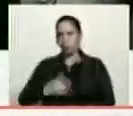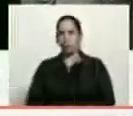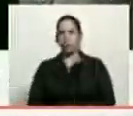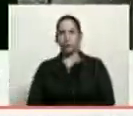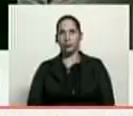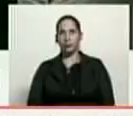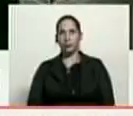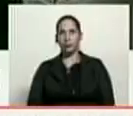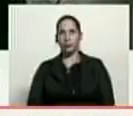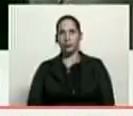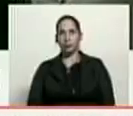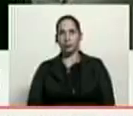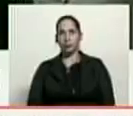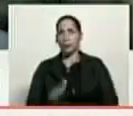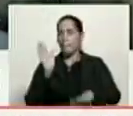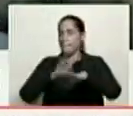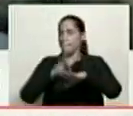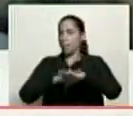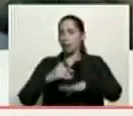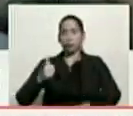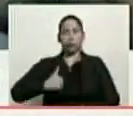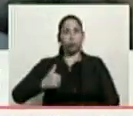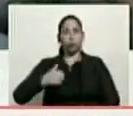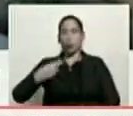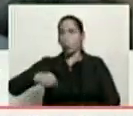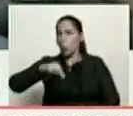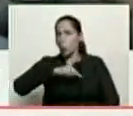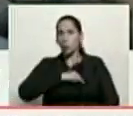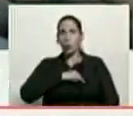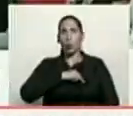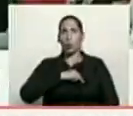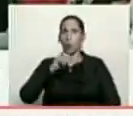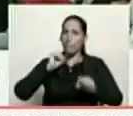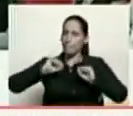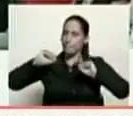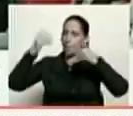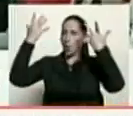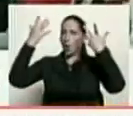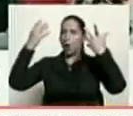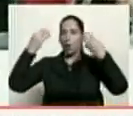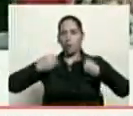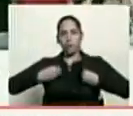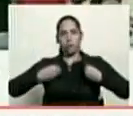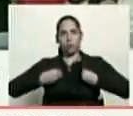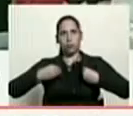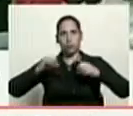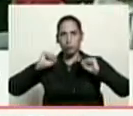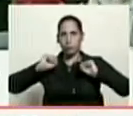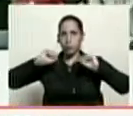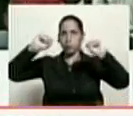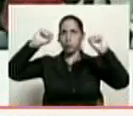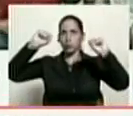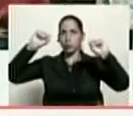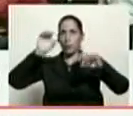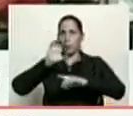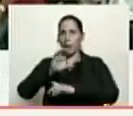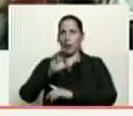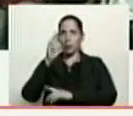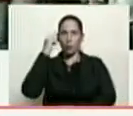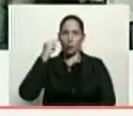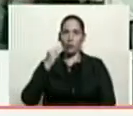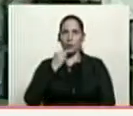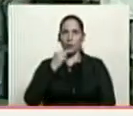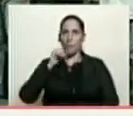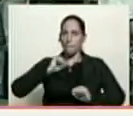Estamos seguros que pase lo que pase, nosotros venceremos. ¡Que viva la patria! ¡Que viva Bolívar! ¡Que